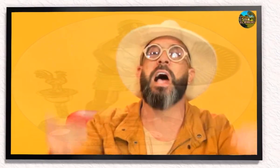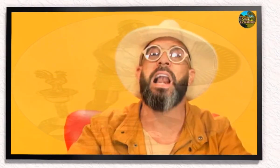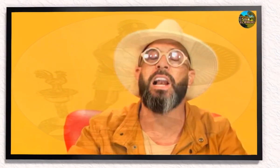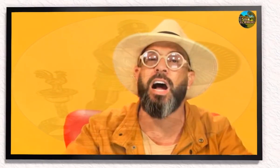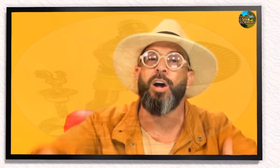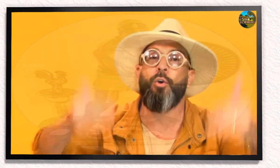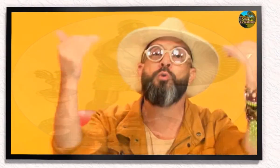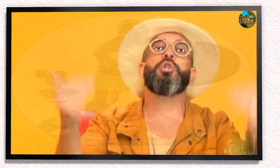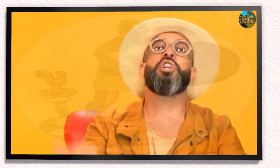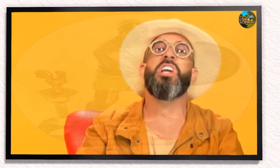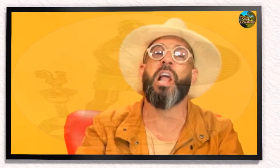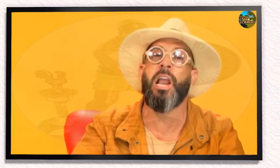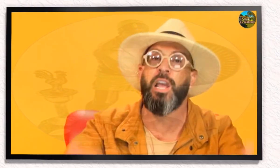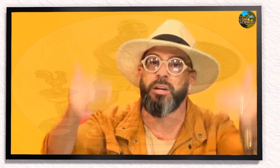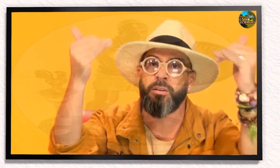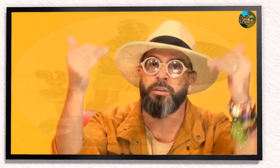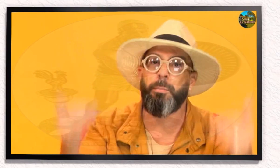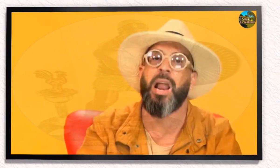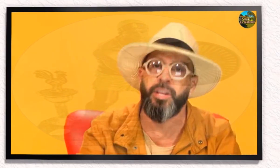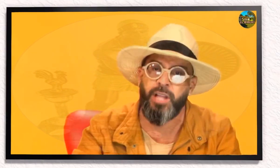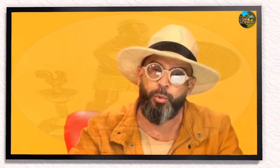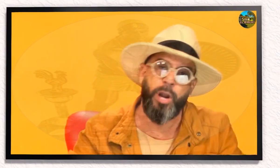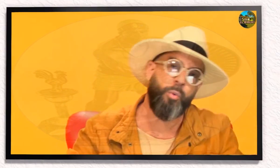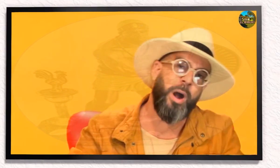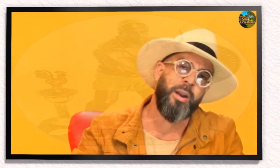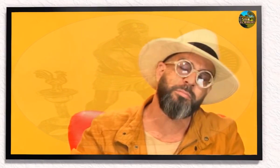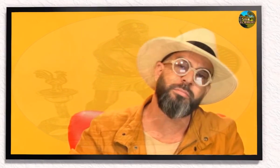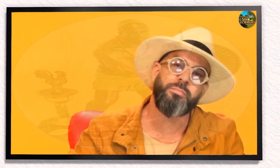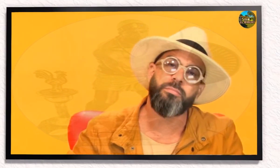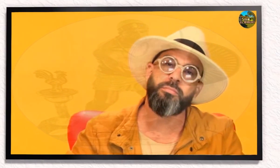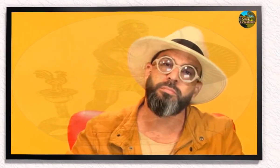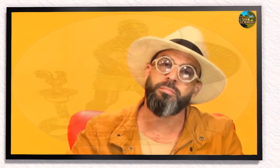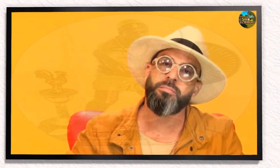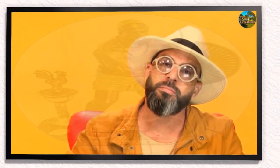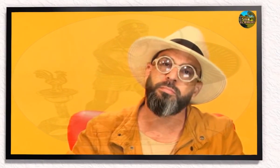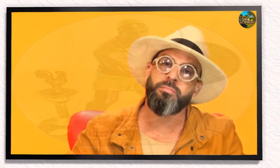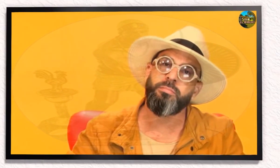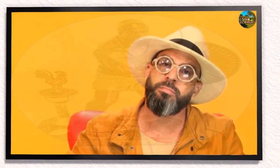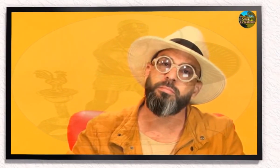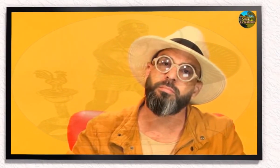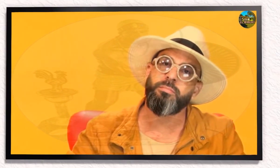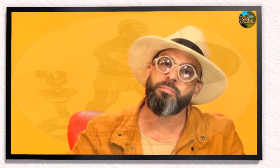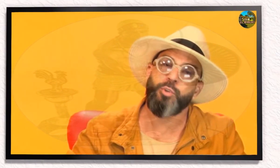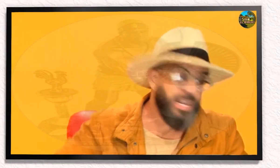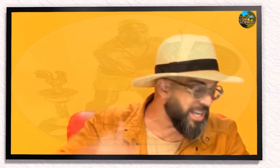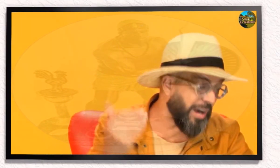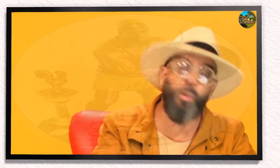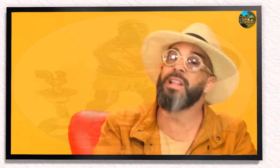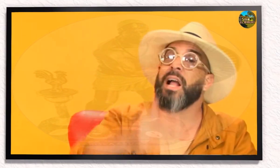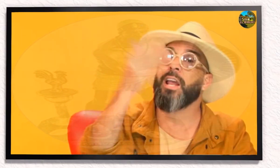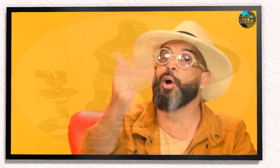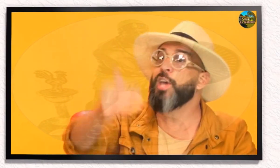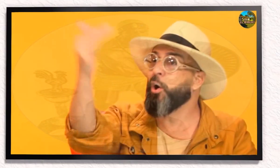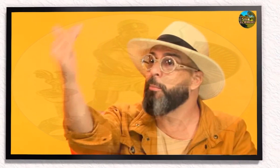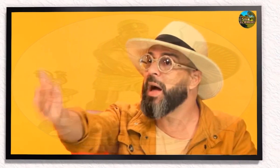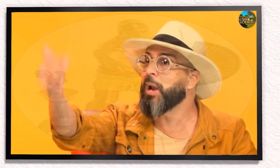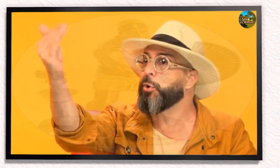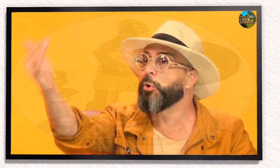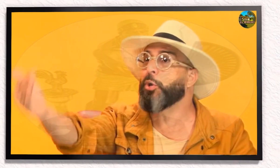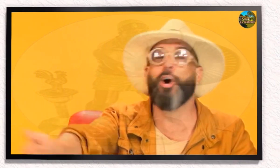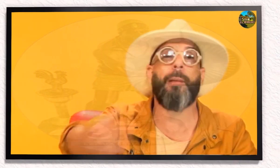sucios otra derecha antigua que como todos sabemos y ellos mismos reconocen les pagan